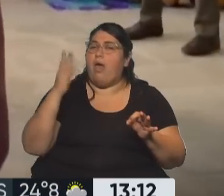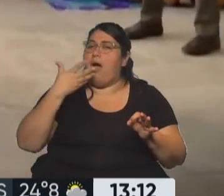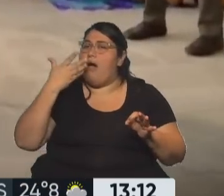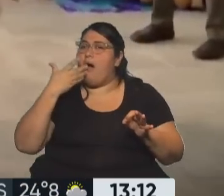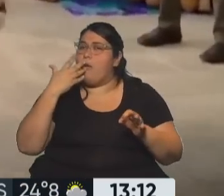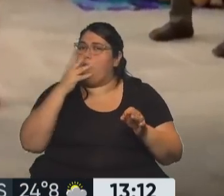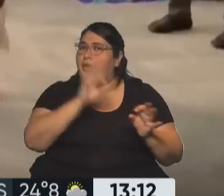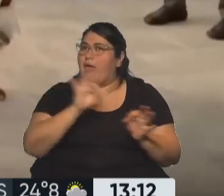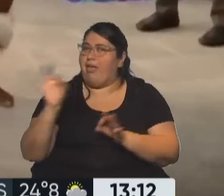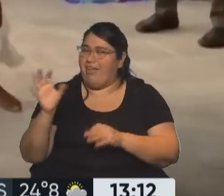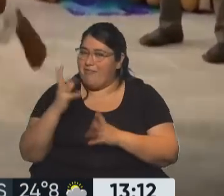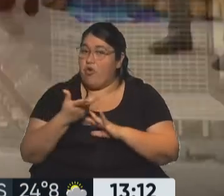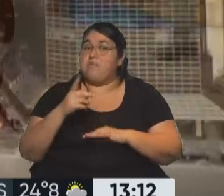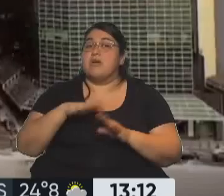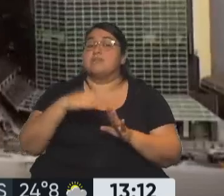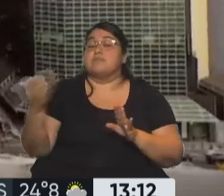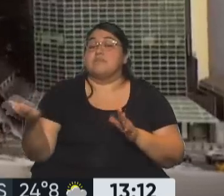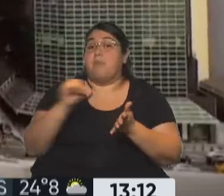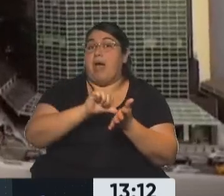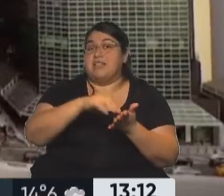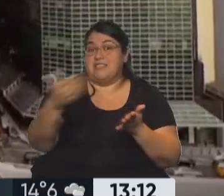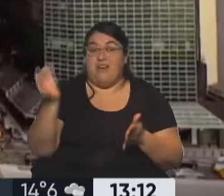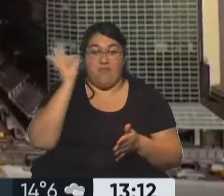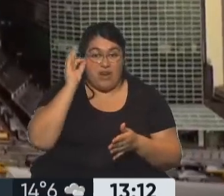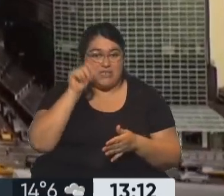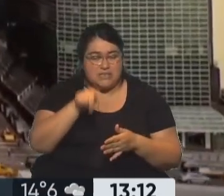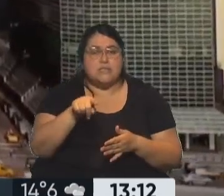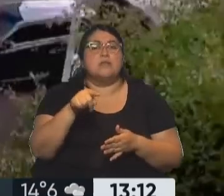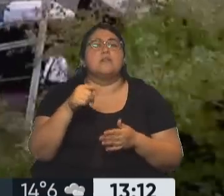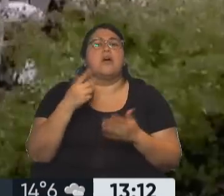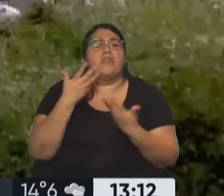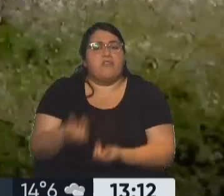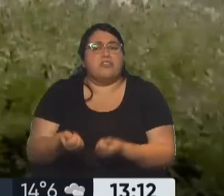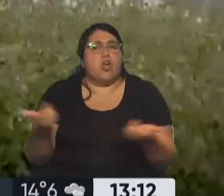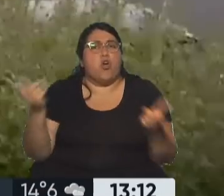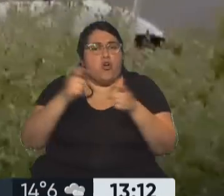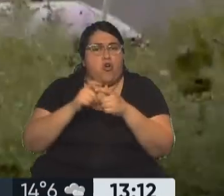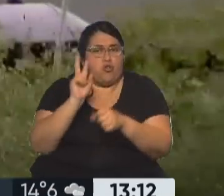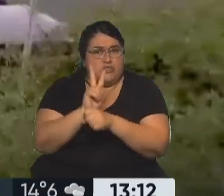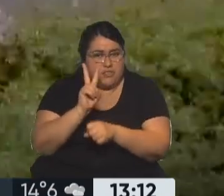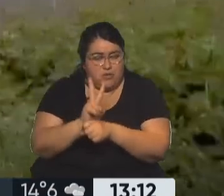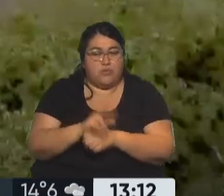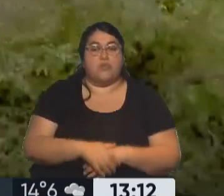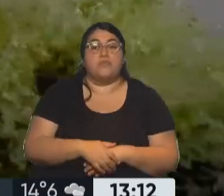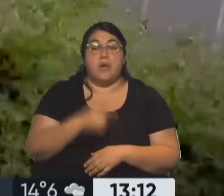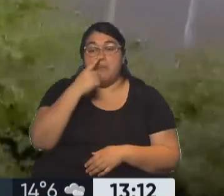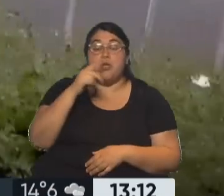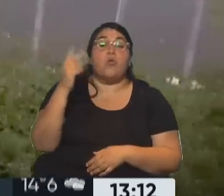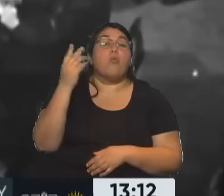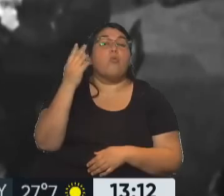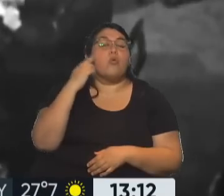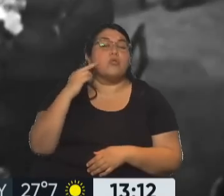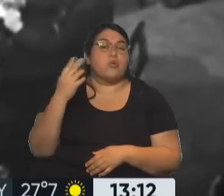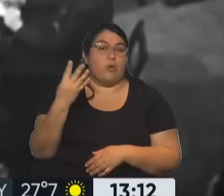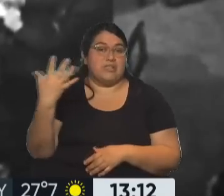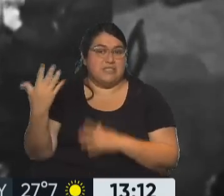que 2 días después, desde Angola, volvió a defender la reforma del Consejo de Seguridad que nació en 1945, tras la Segunda Guerra